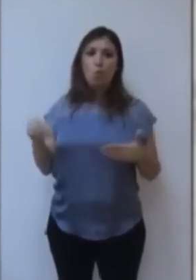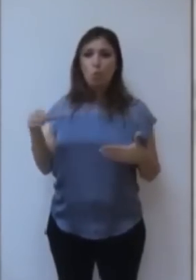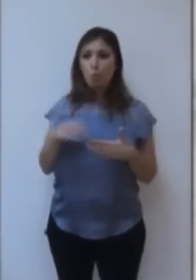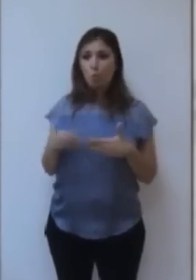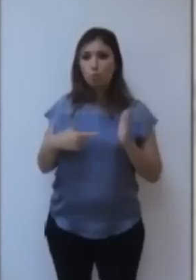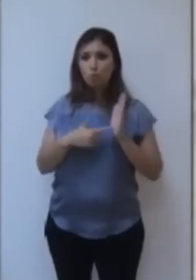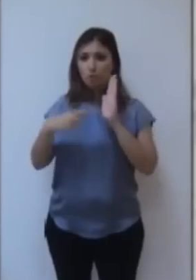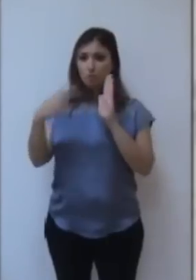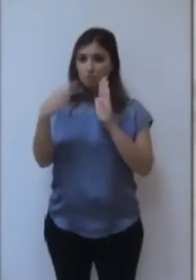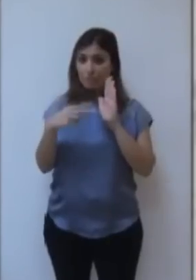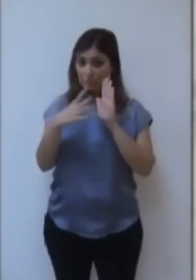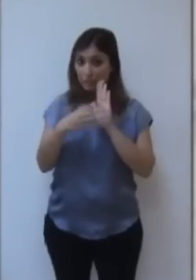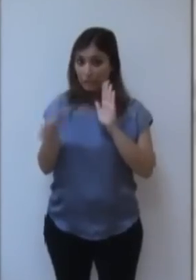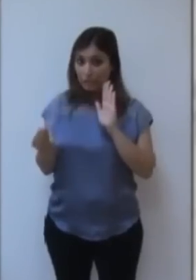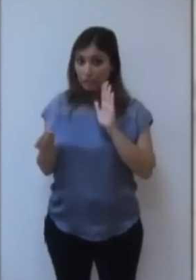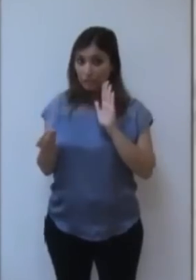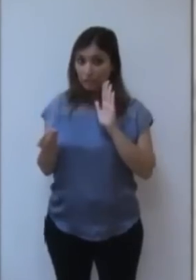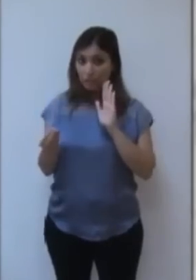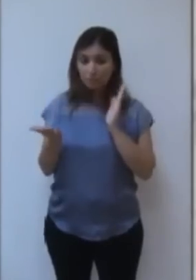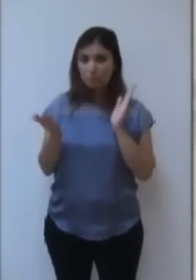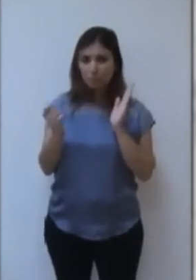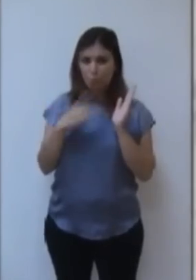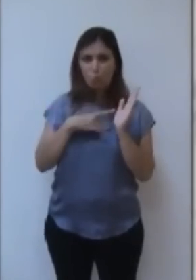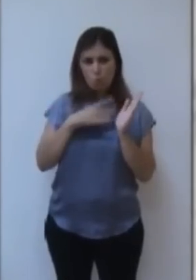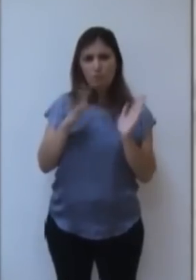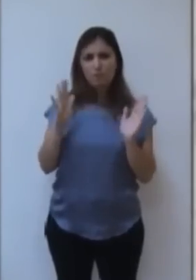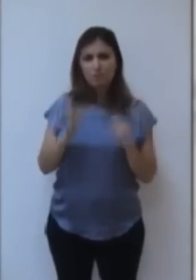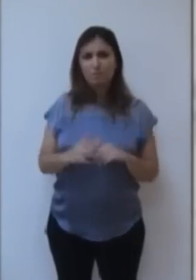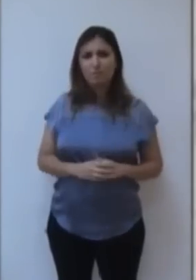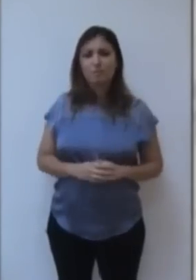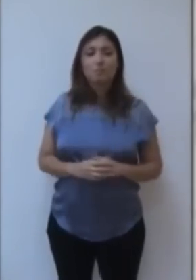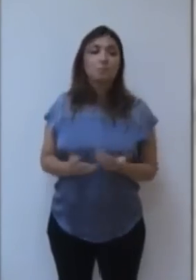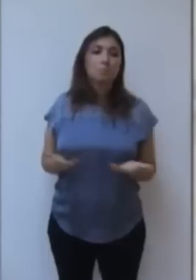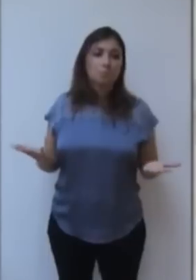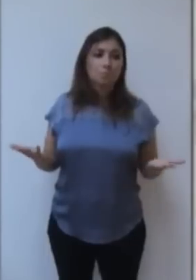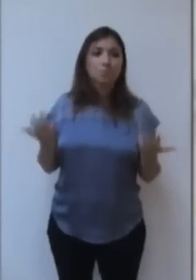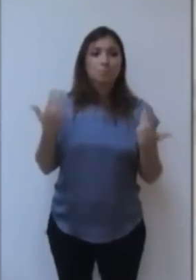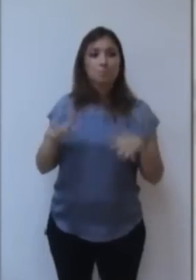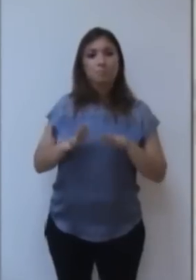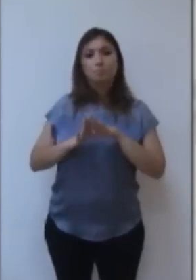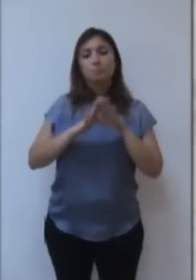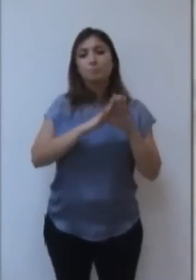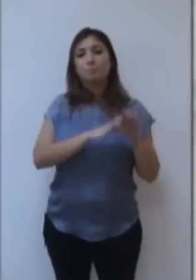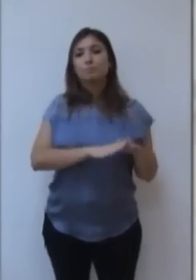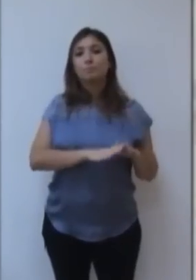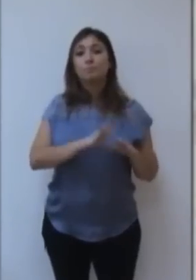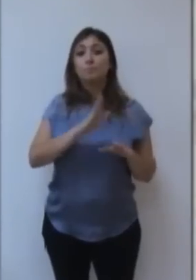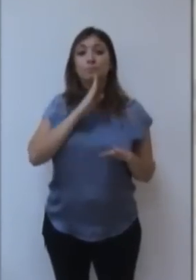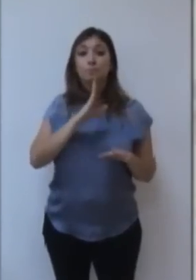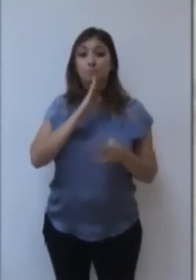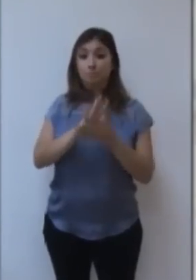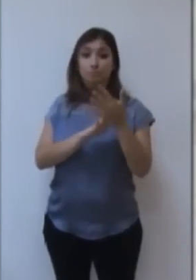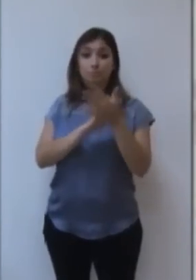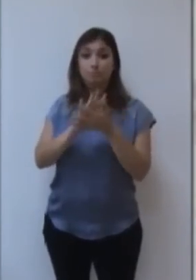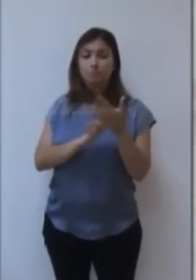decirles, lo lees, lo entiendes, porque cuesta, ¿no? Pero al margen de esas, por eso digo, de las cuestiones que